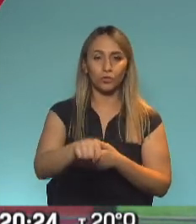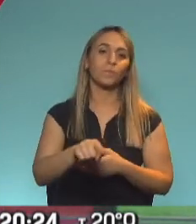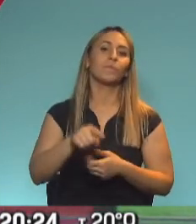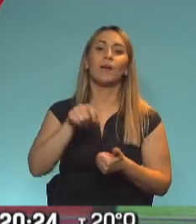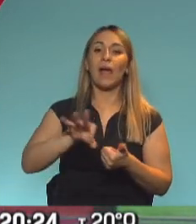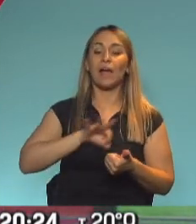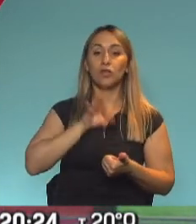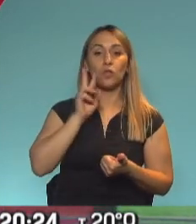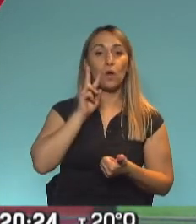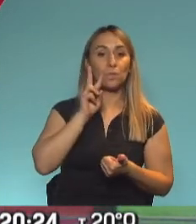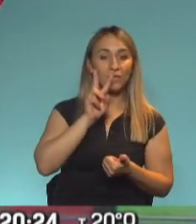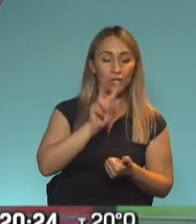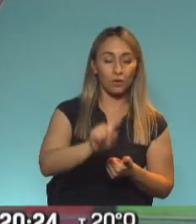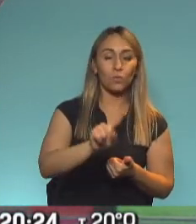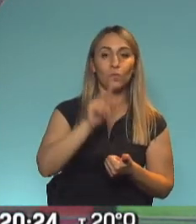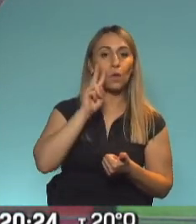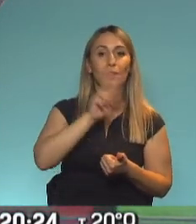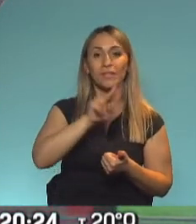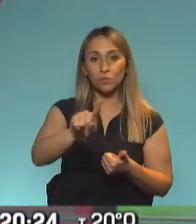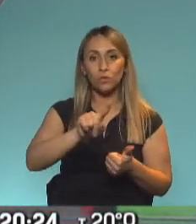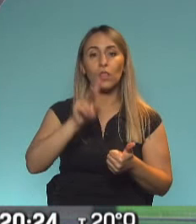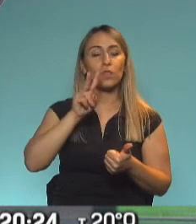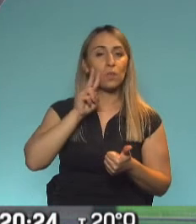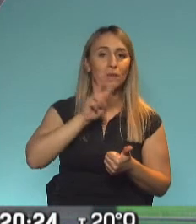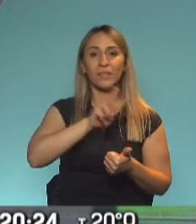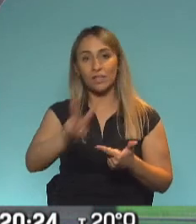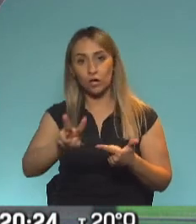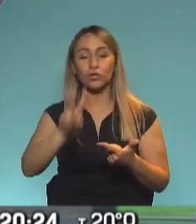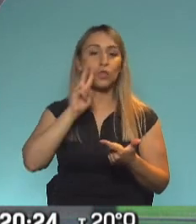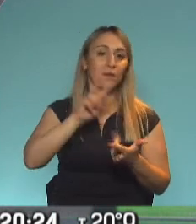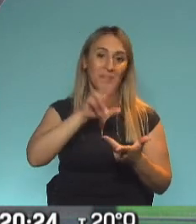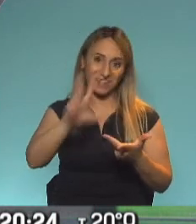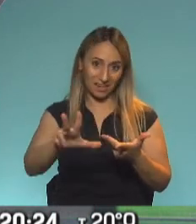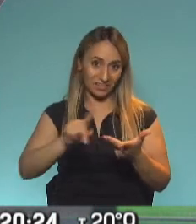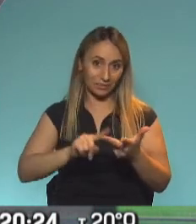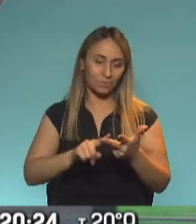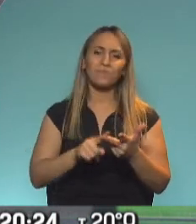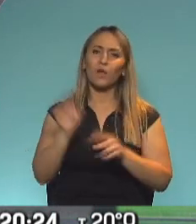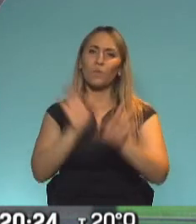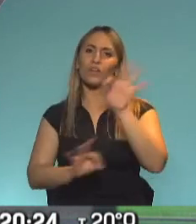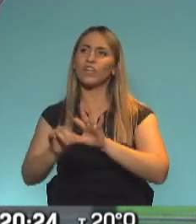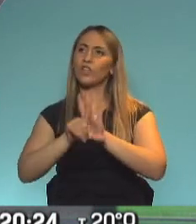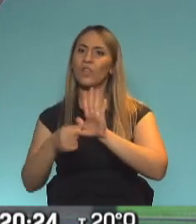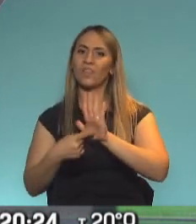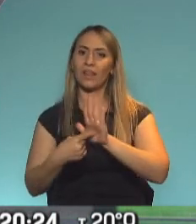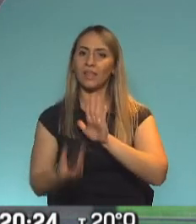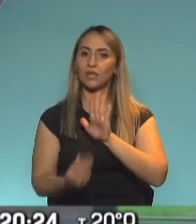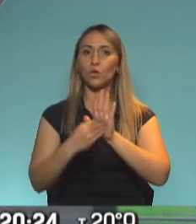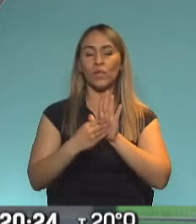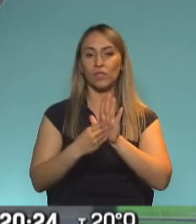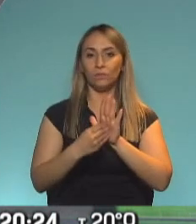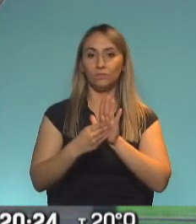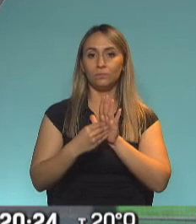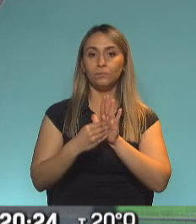2022 y metas fiscales para 2023. Eso por un lado, y por otro lado, claramente lo que va a mandar es el proyecto de ley que contenga